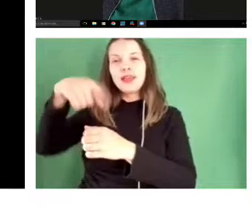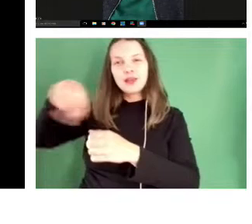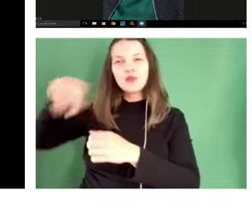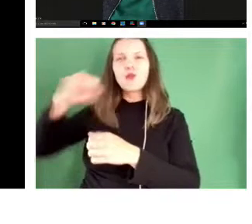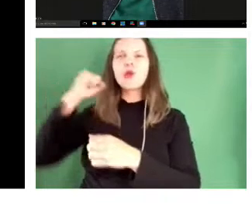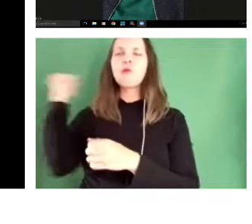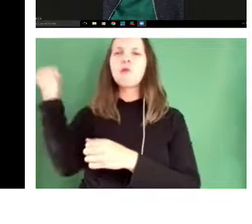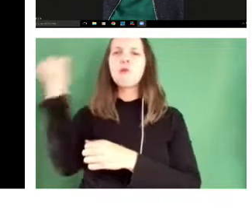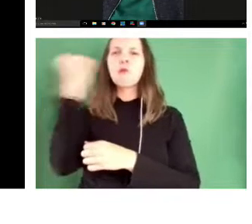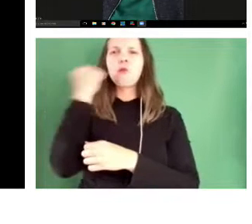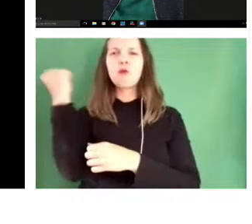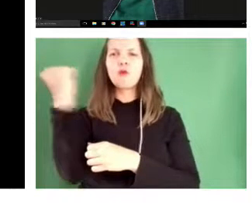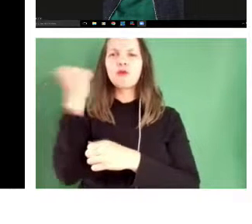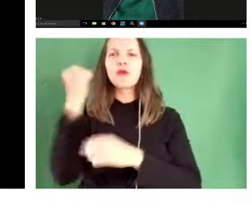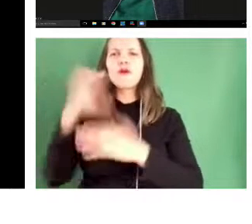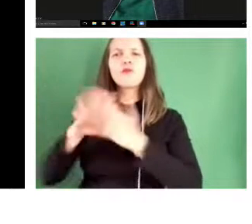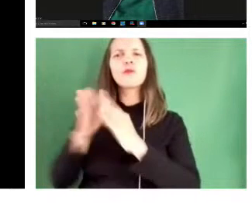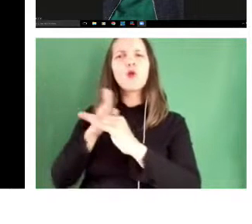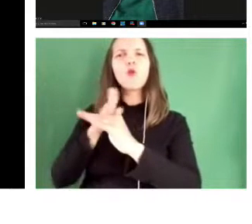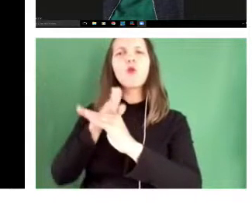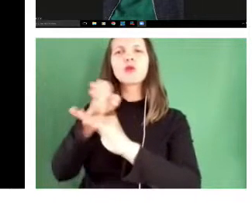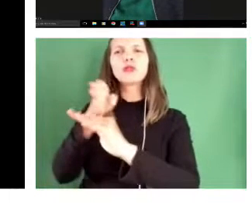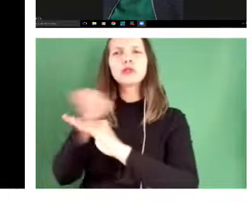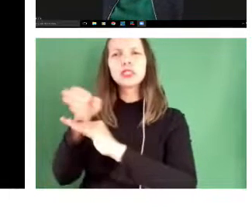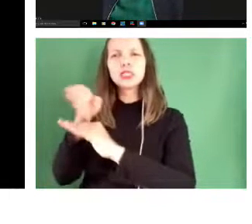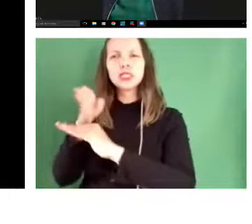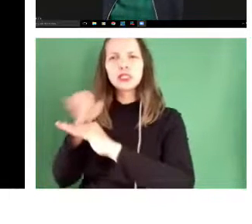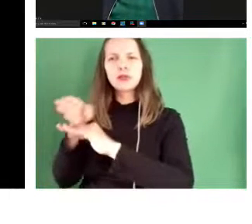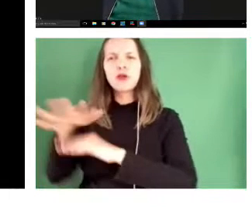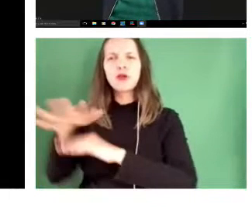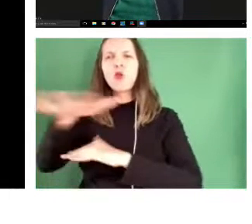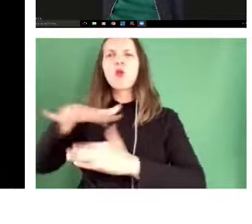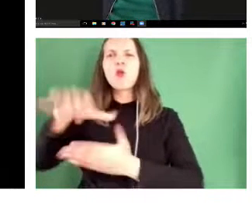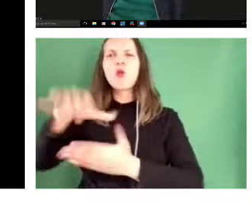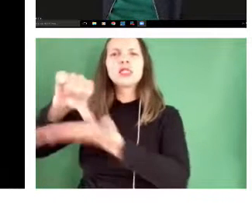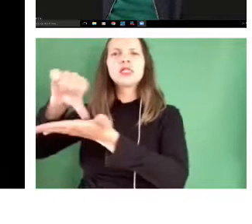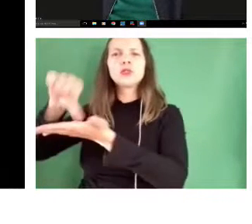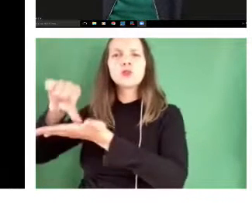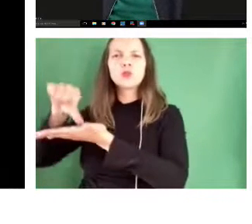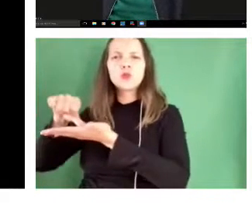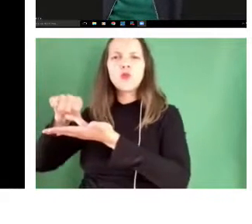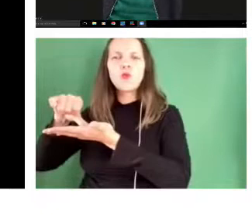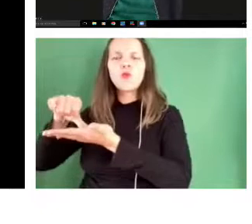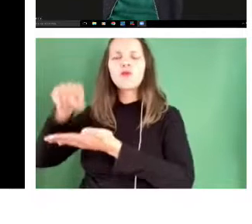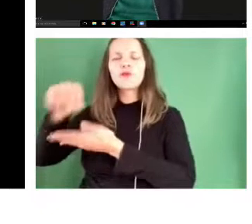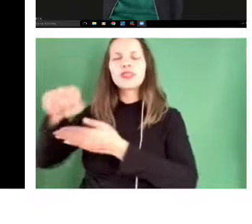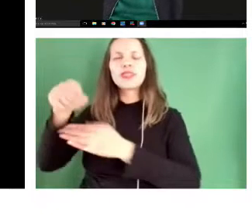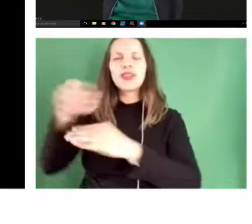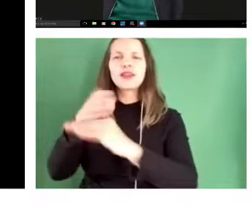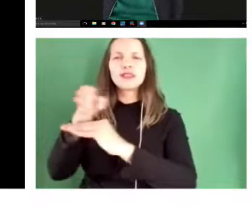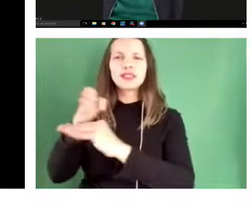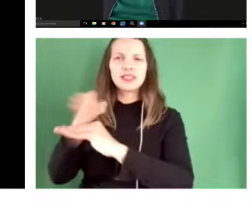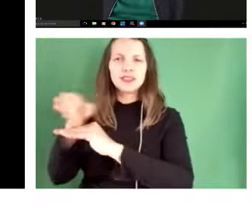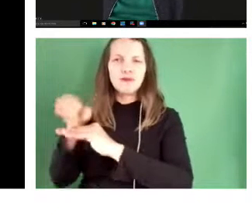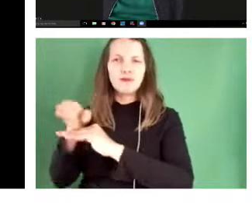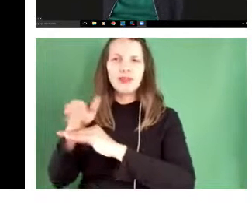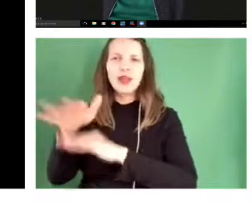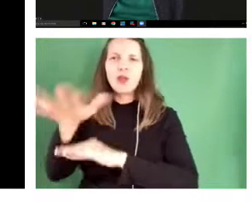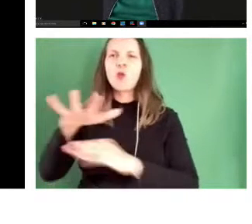la accesibilidad urbana en las distintas áreas. Yo he comenzado a trabajar